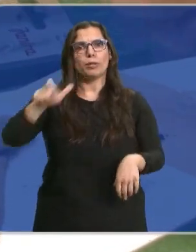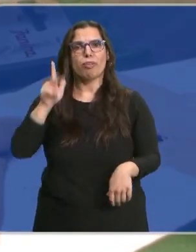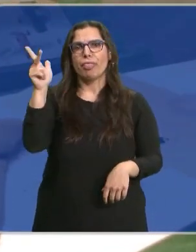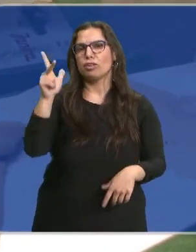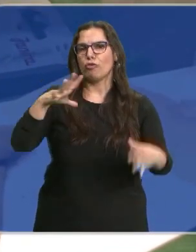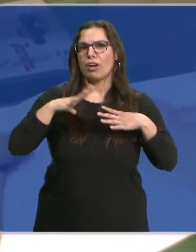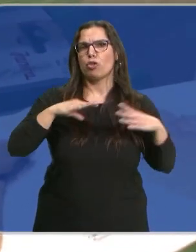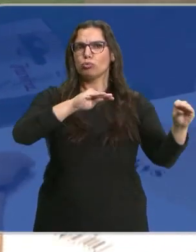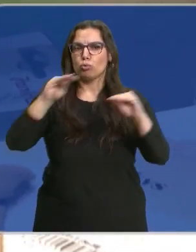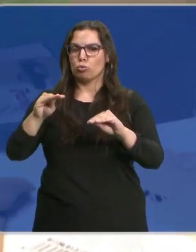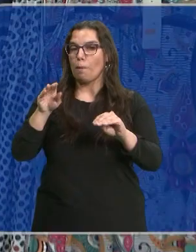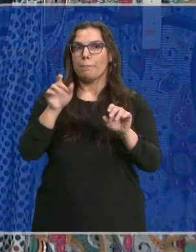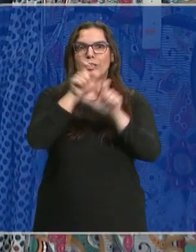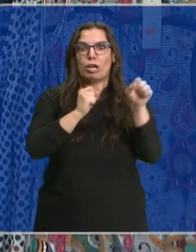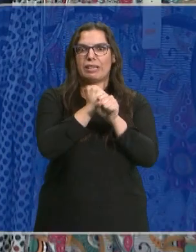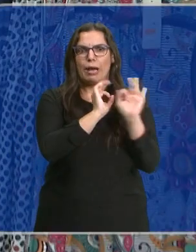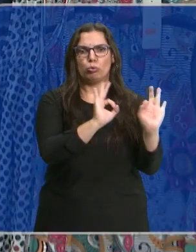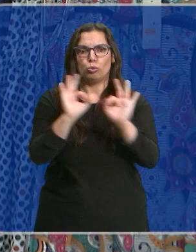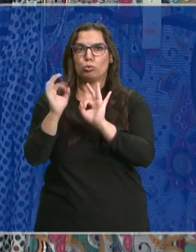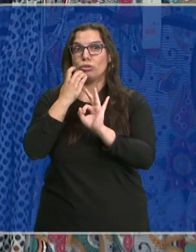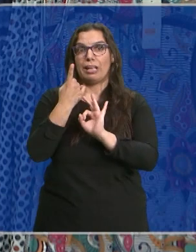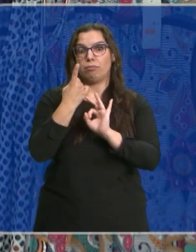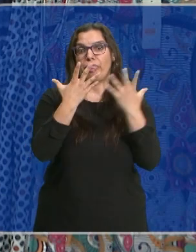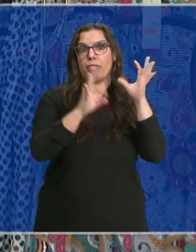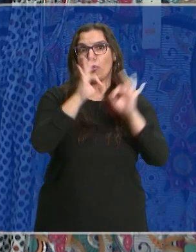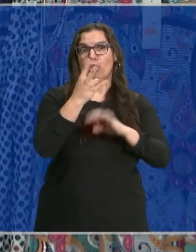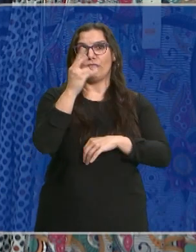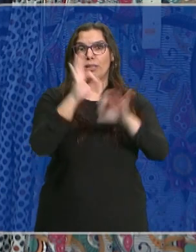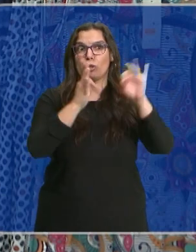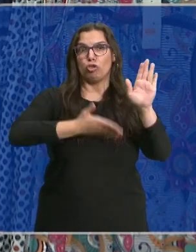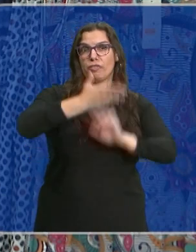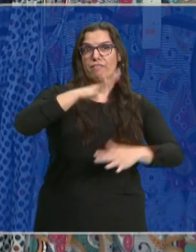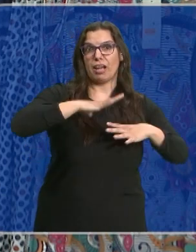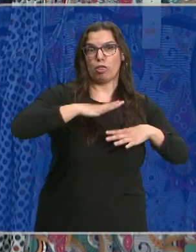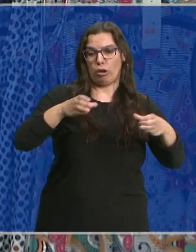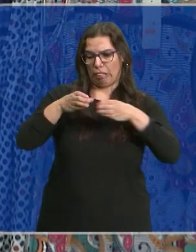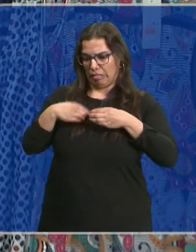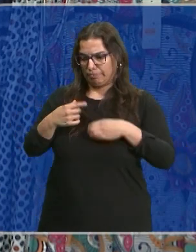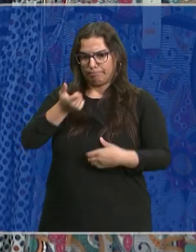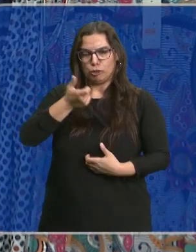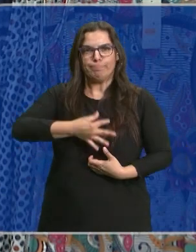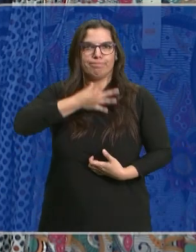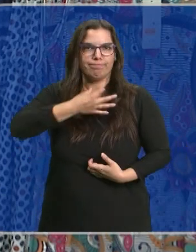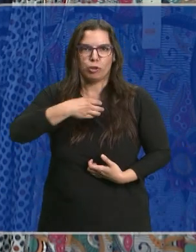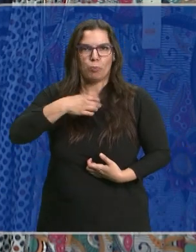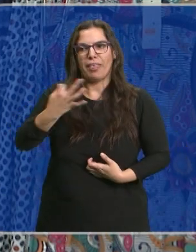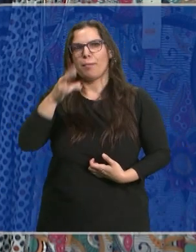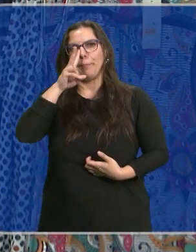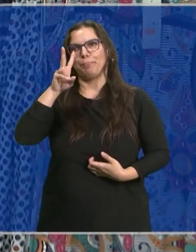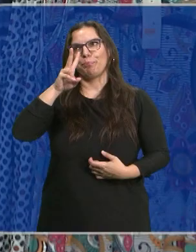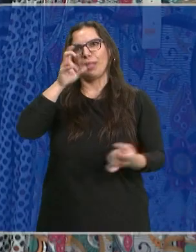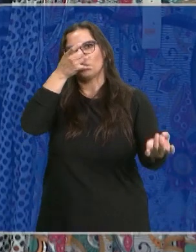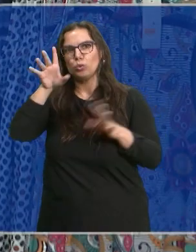las plantillas están muy ajustadas. Y si se me va el 10% o el 20% de la plantilla, pues evidentemente tengo que